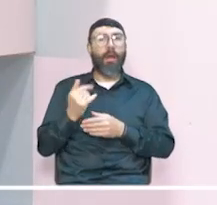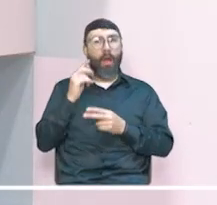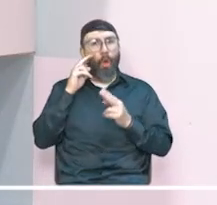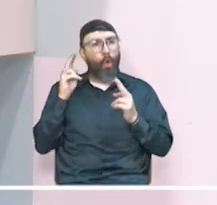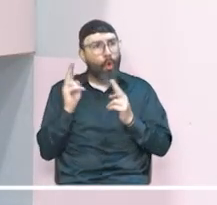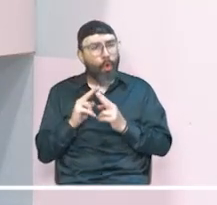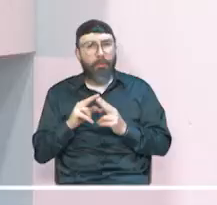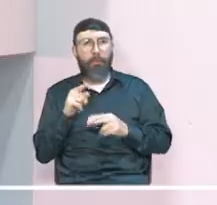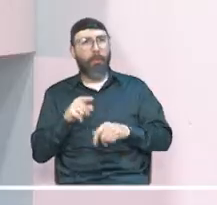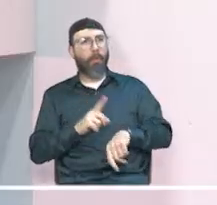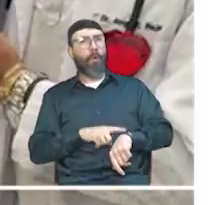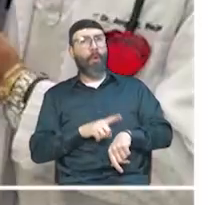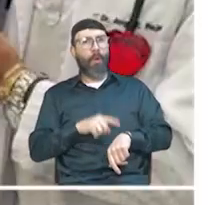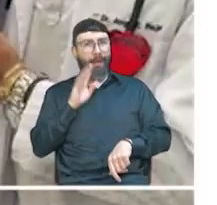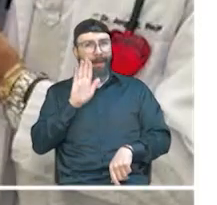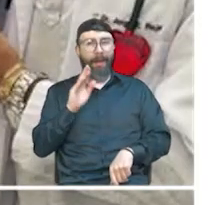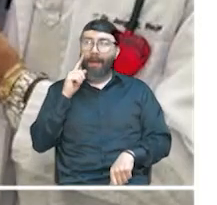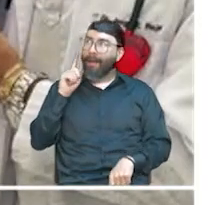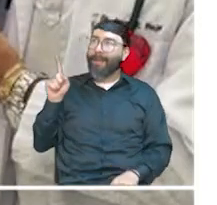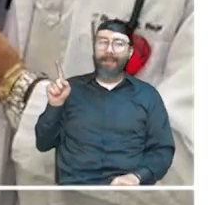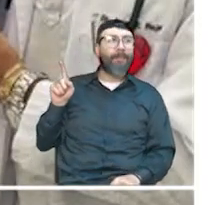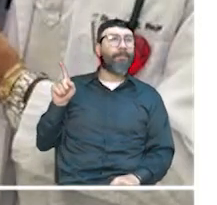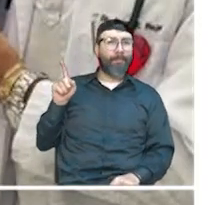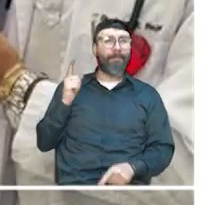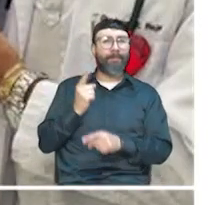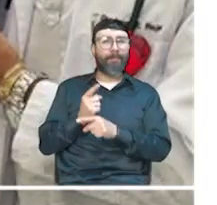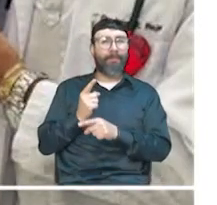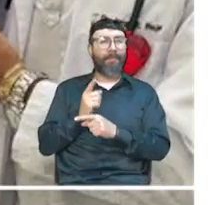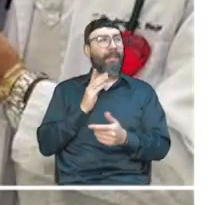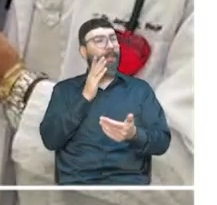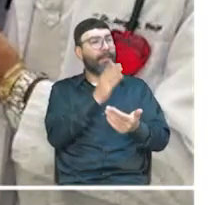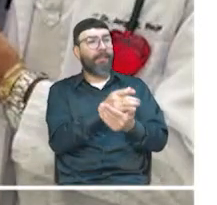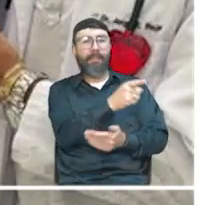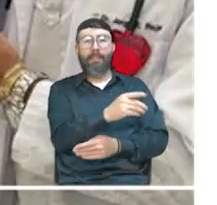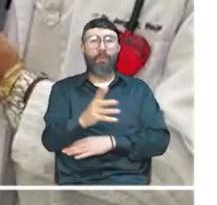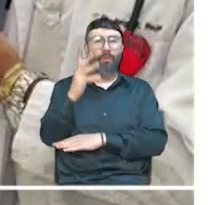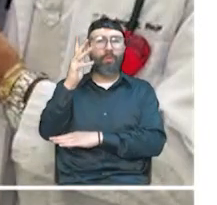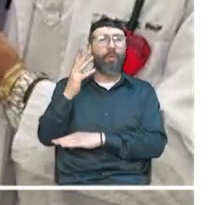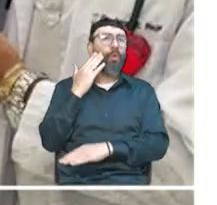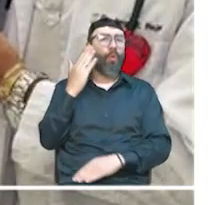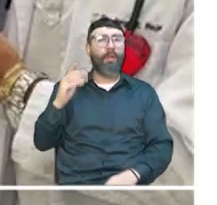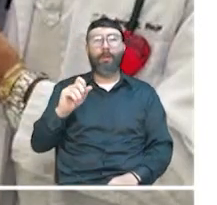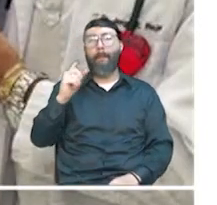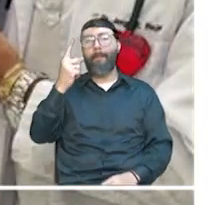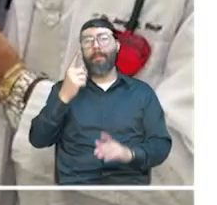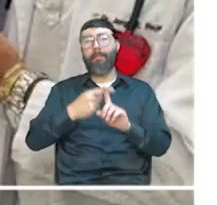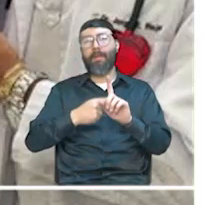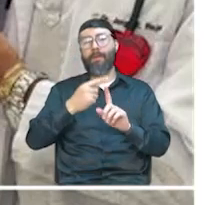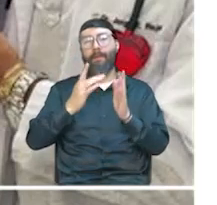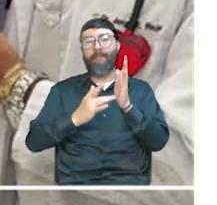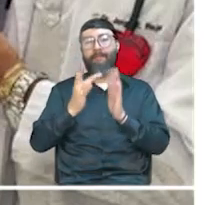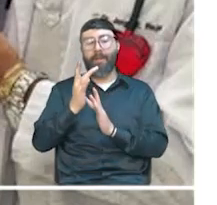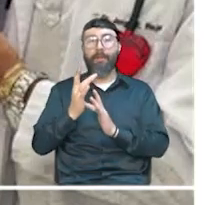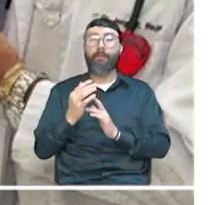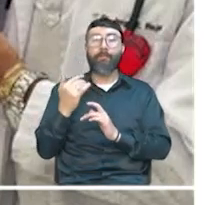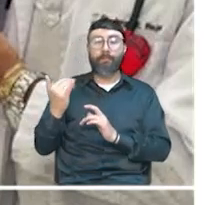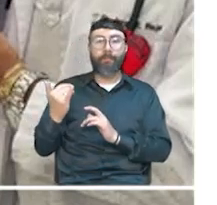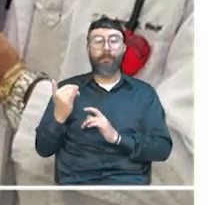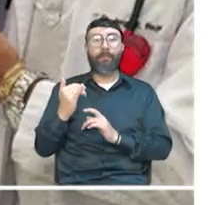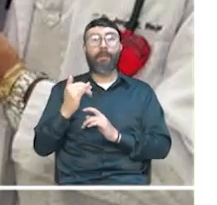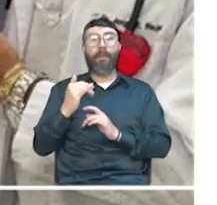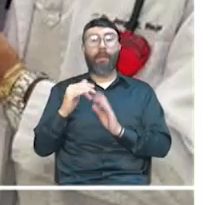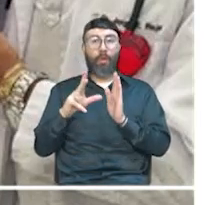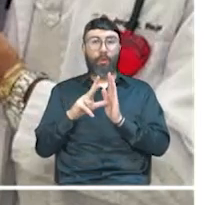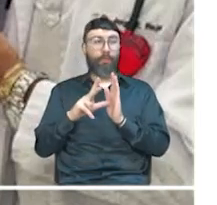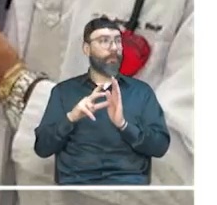y todo y puedan tener acceso entonces a ir a esta charla. Primero de abril, 5 p.m., Hotel Radisson. Entonces,